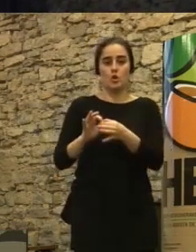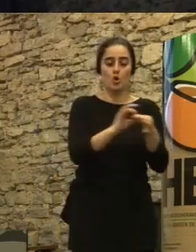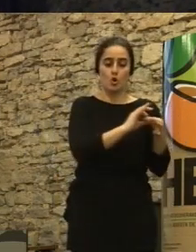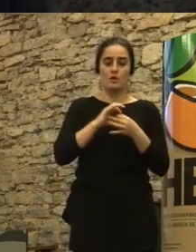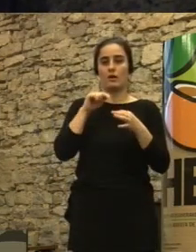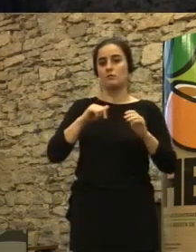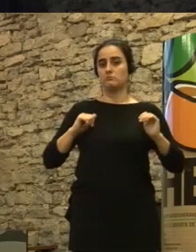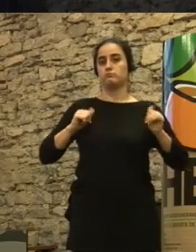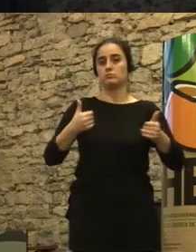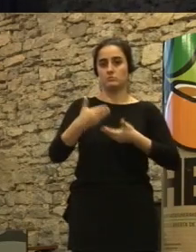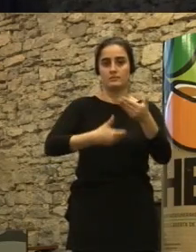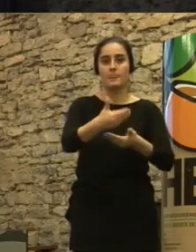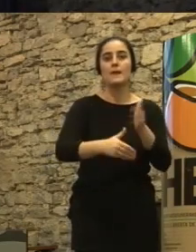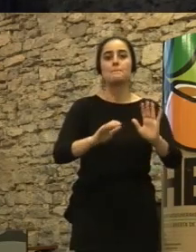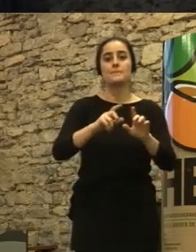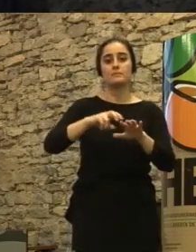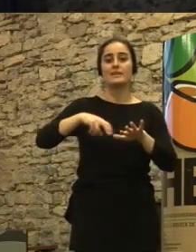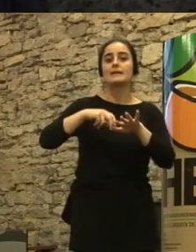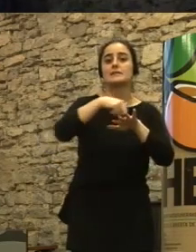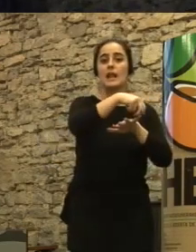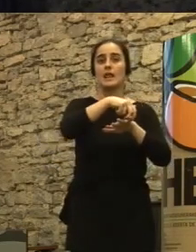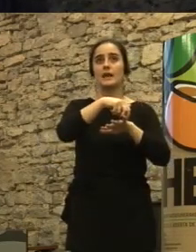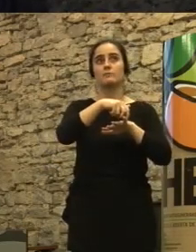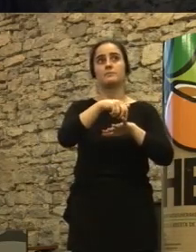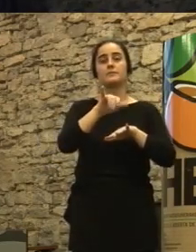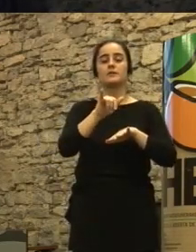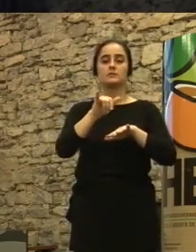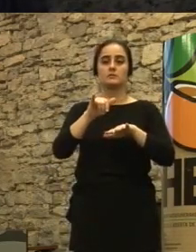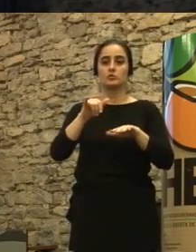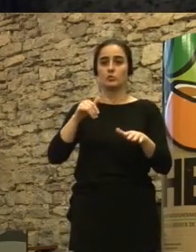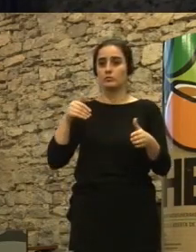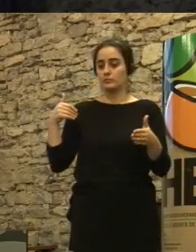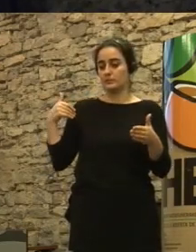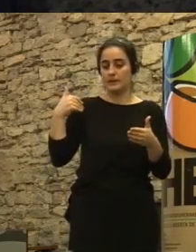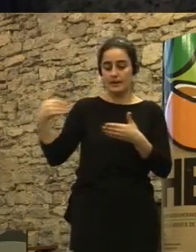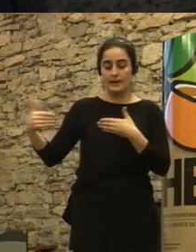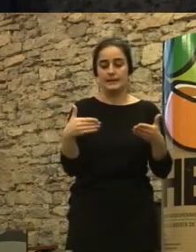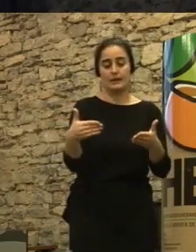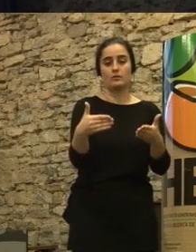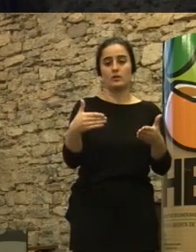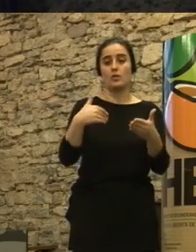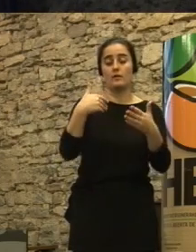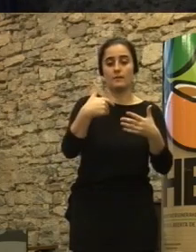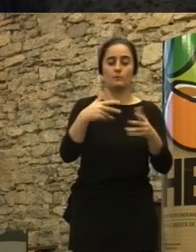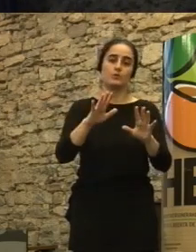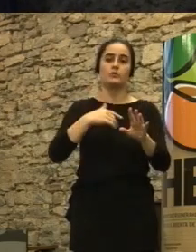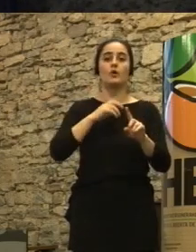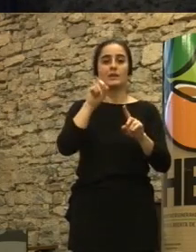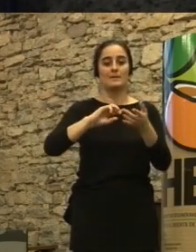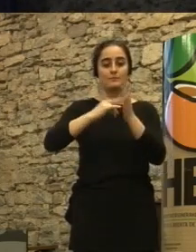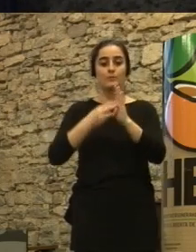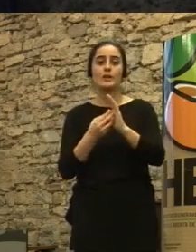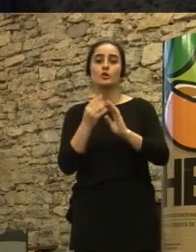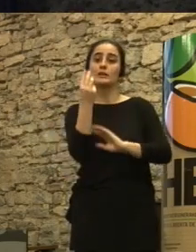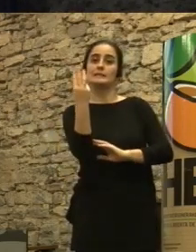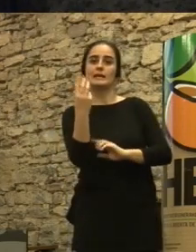punto de partida. Lo que pasa es que la escalera tiene un recorrido que acaba, yo luego he desarrollado otros proyectos que han mirado